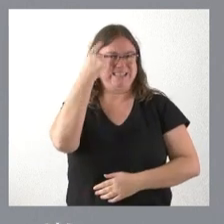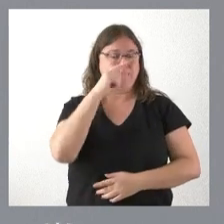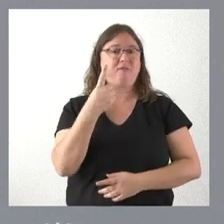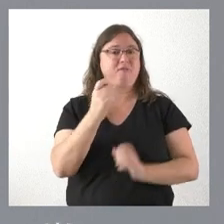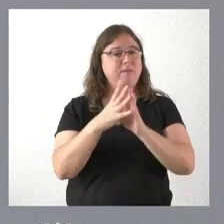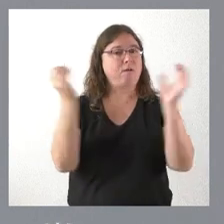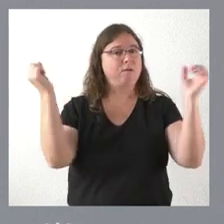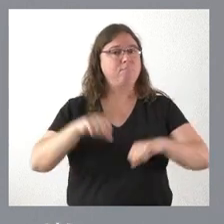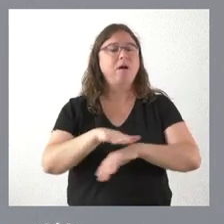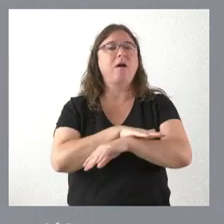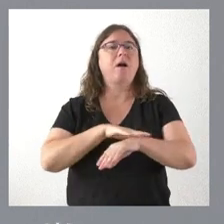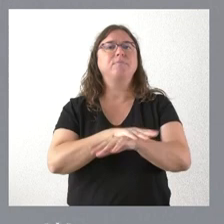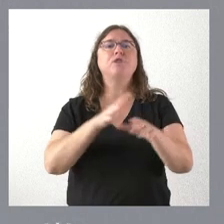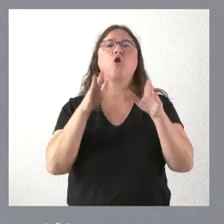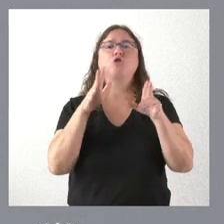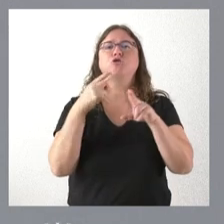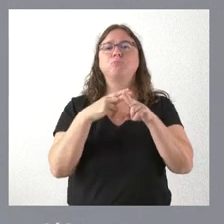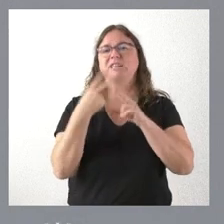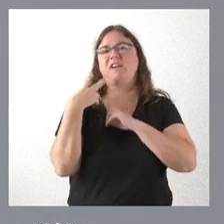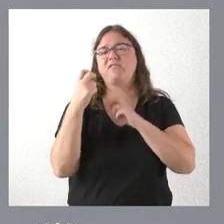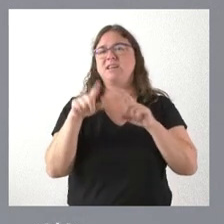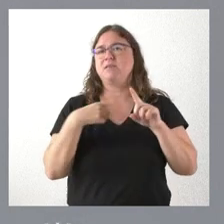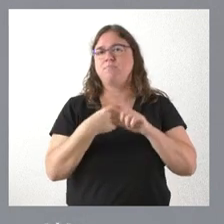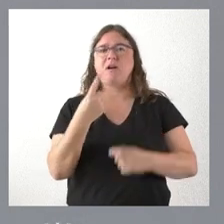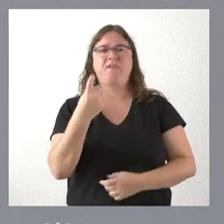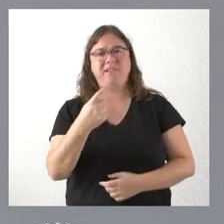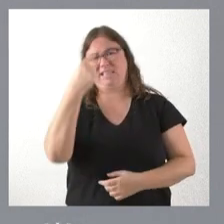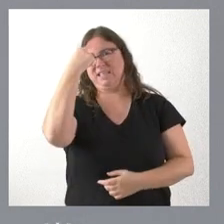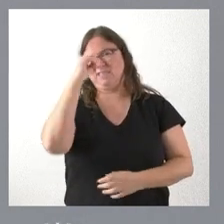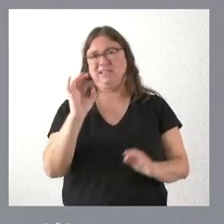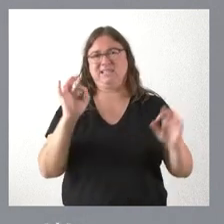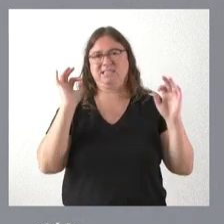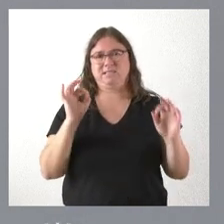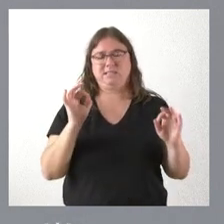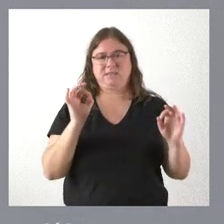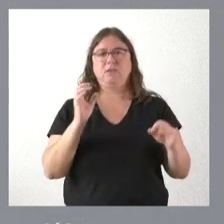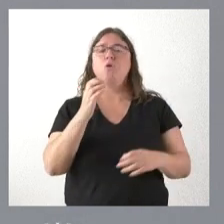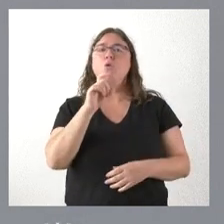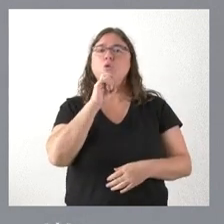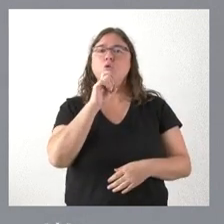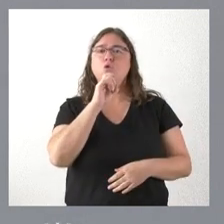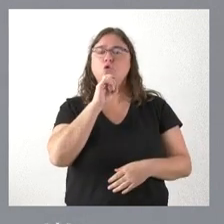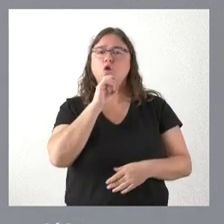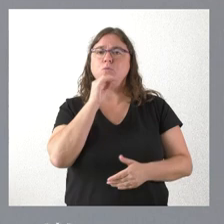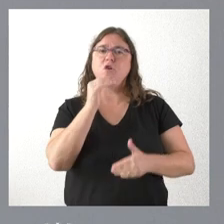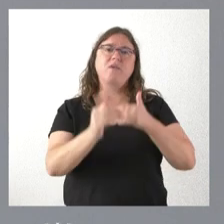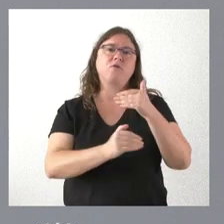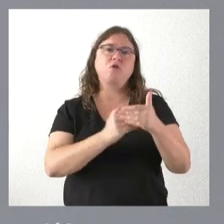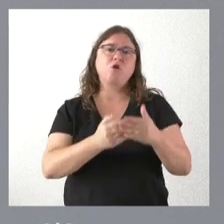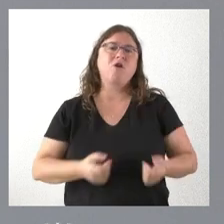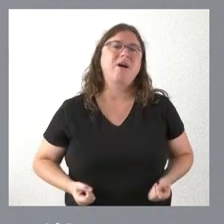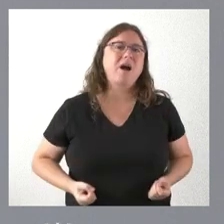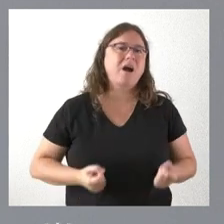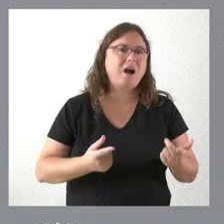ha acordado en la mitad del Consejo de política fiscal financiera y tampoco conocemos con concreción precisa Cuál es la evolución del coste derivado